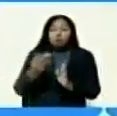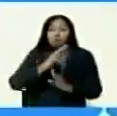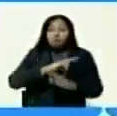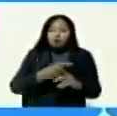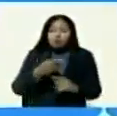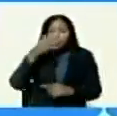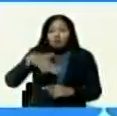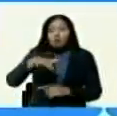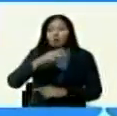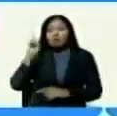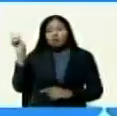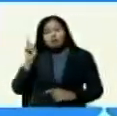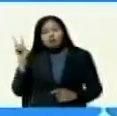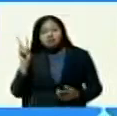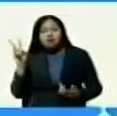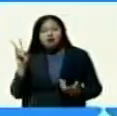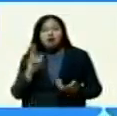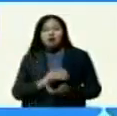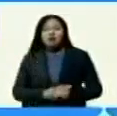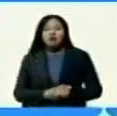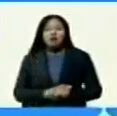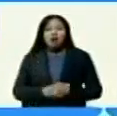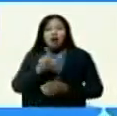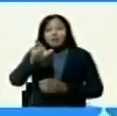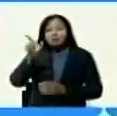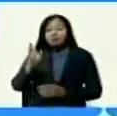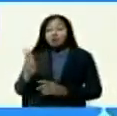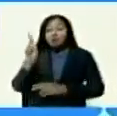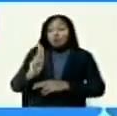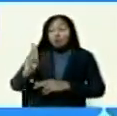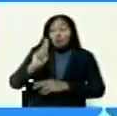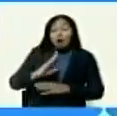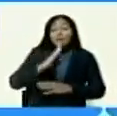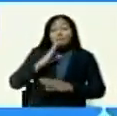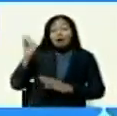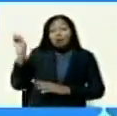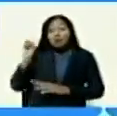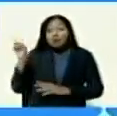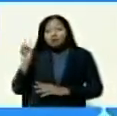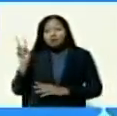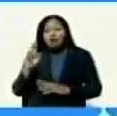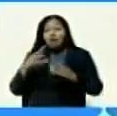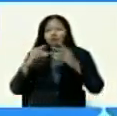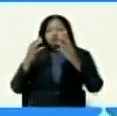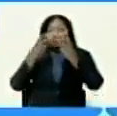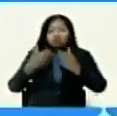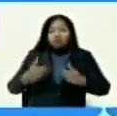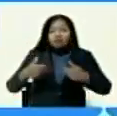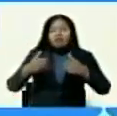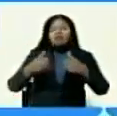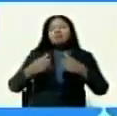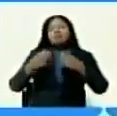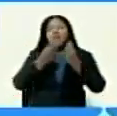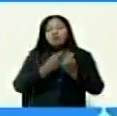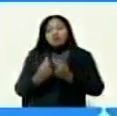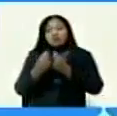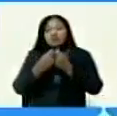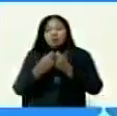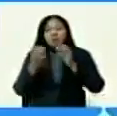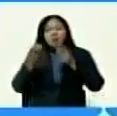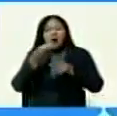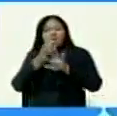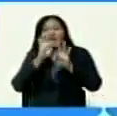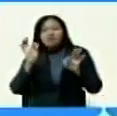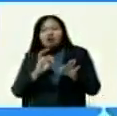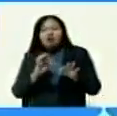al pueblo venezolano, a los usuarios del banco, al sistema financiero, pretendiendo perturbar